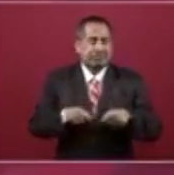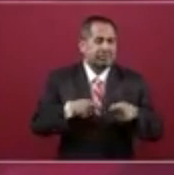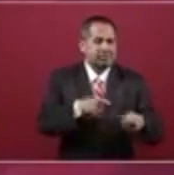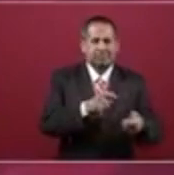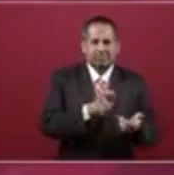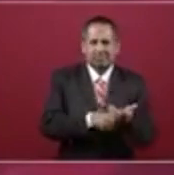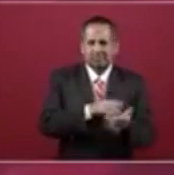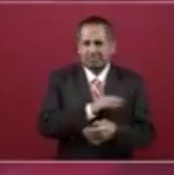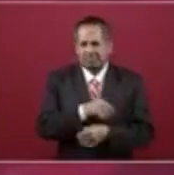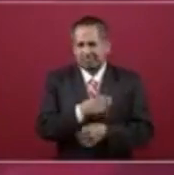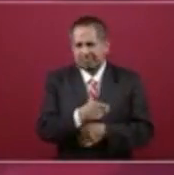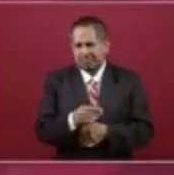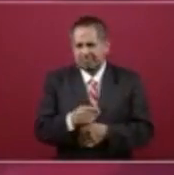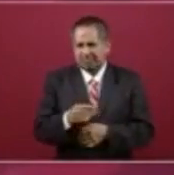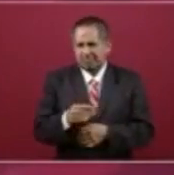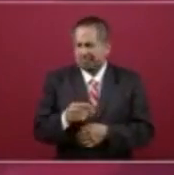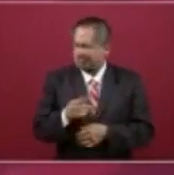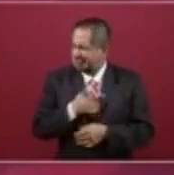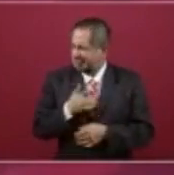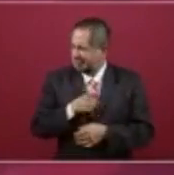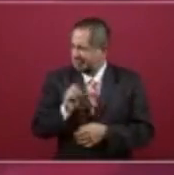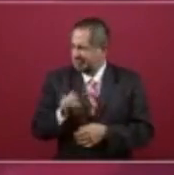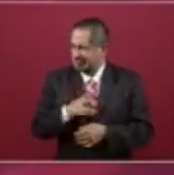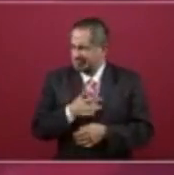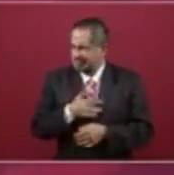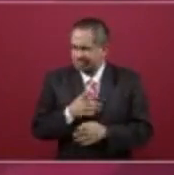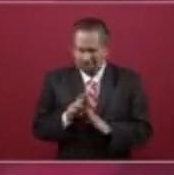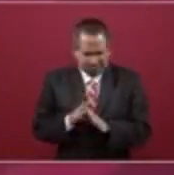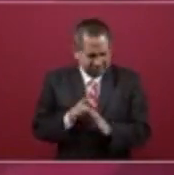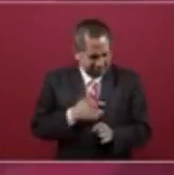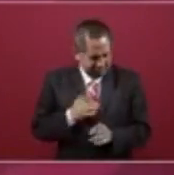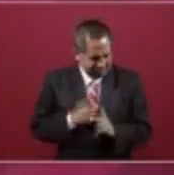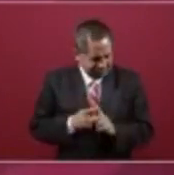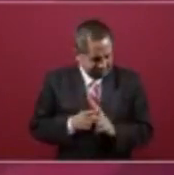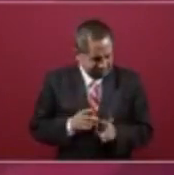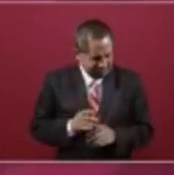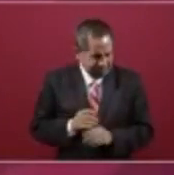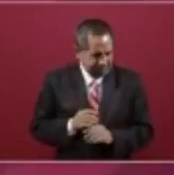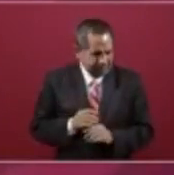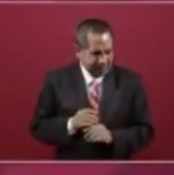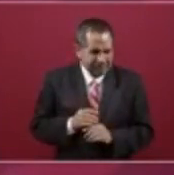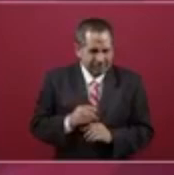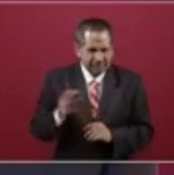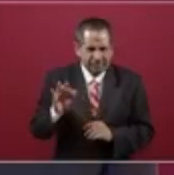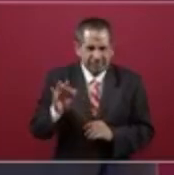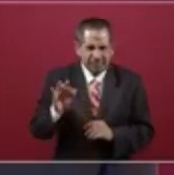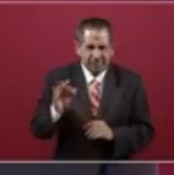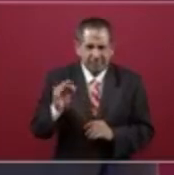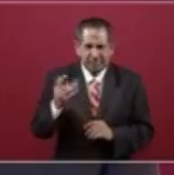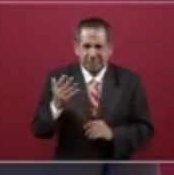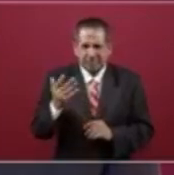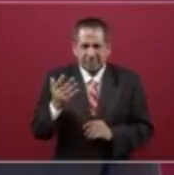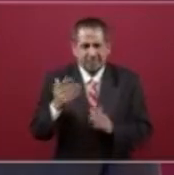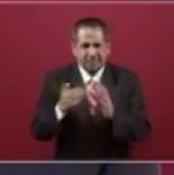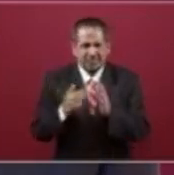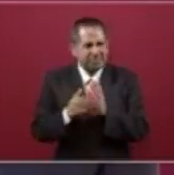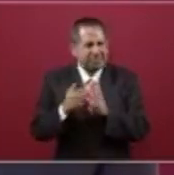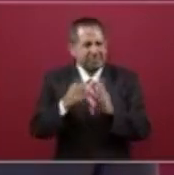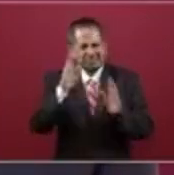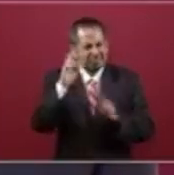sí, como 40, 50 millones, como